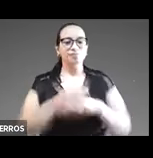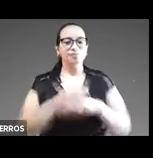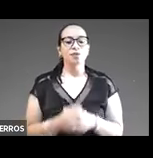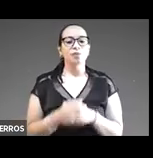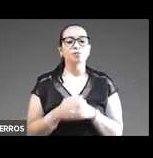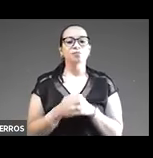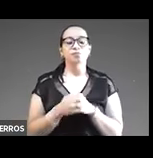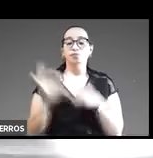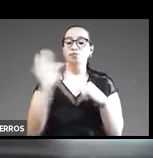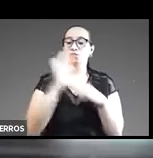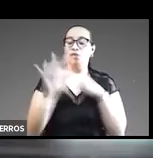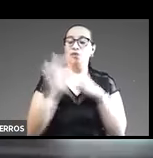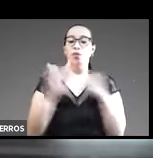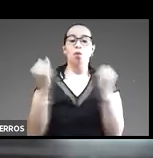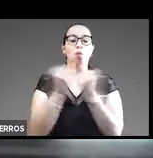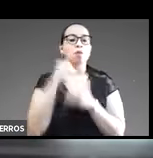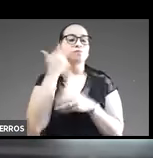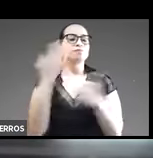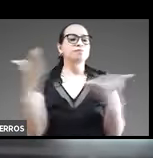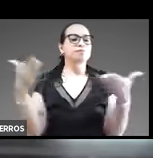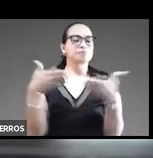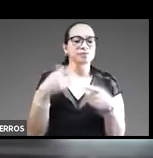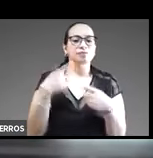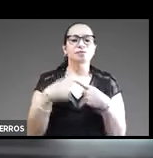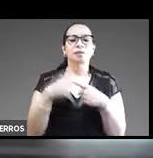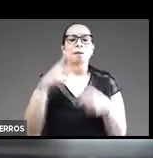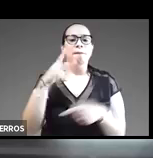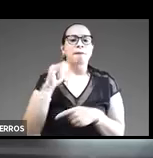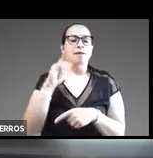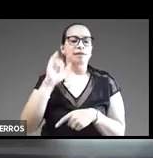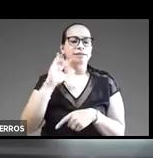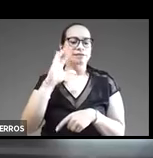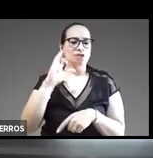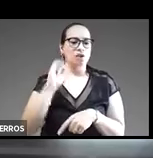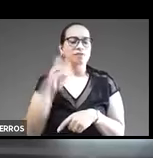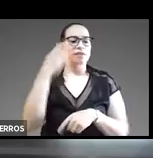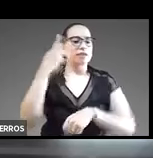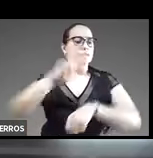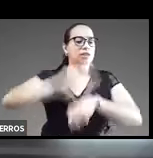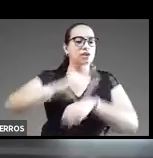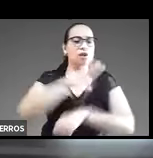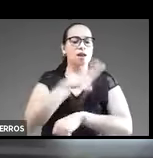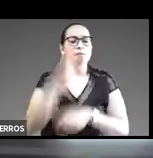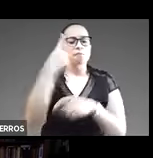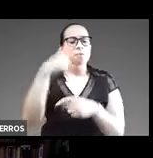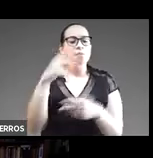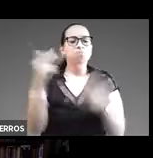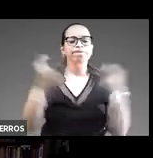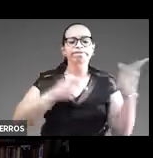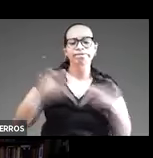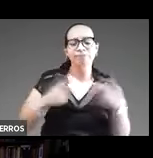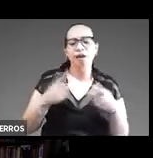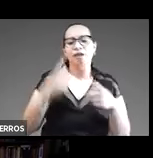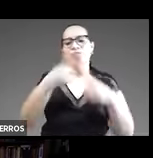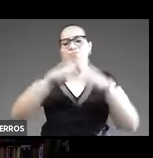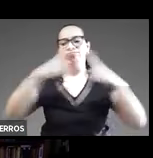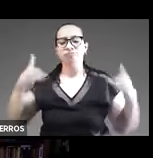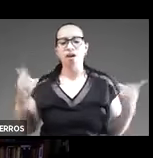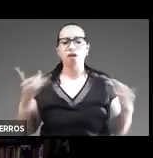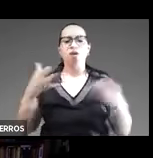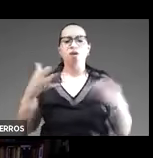último, también me gustaría presentarles a Patricio Carezana, director general de Planeación de Desarrollo del Instituto de Planeación Democrática